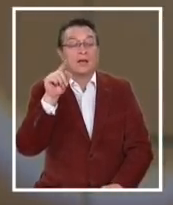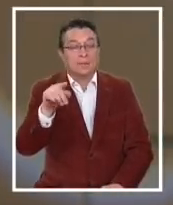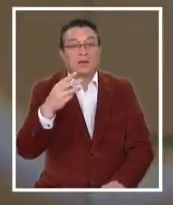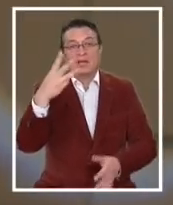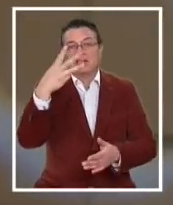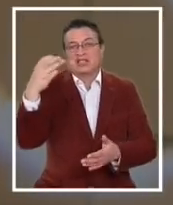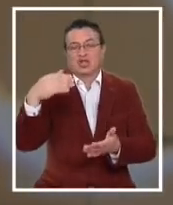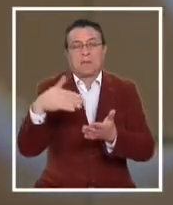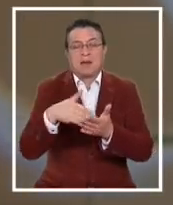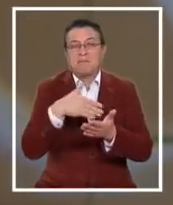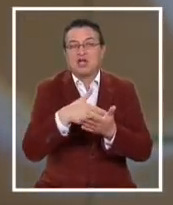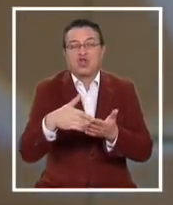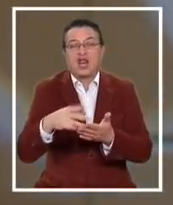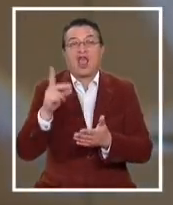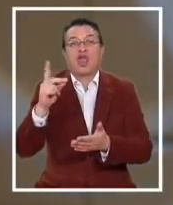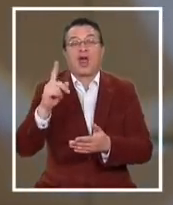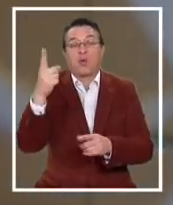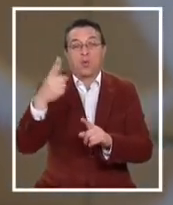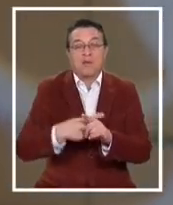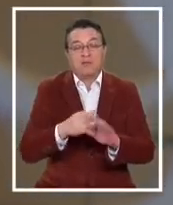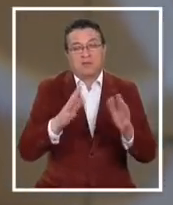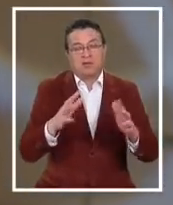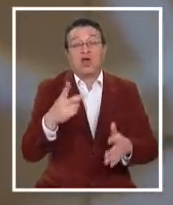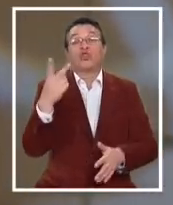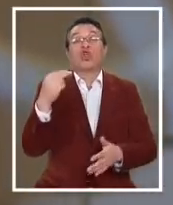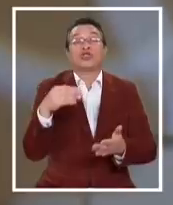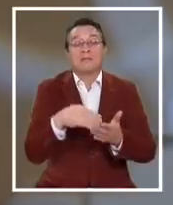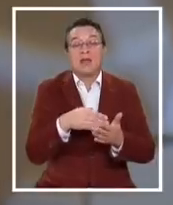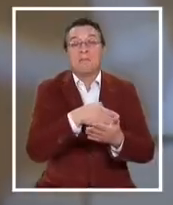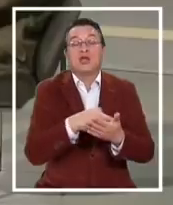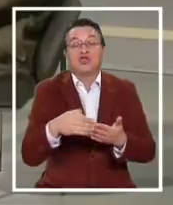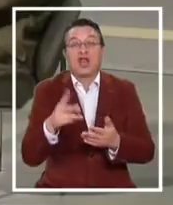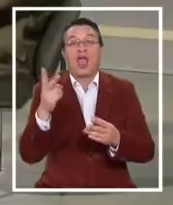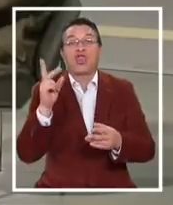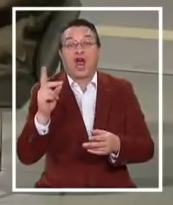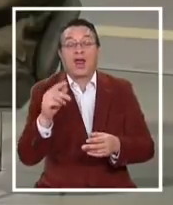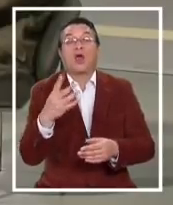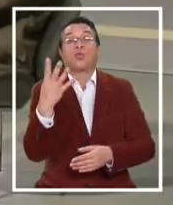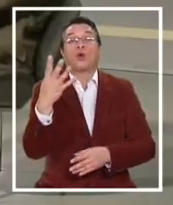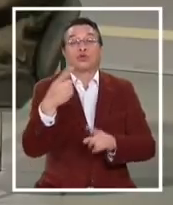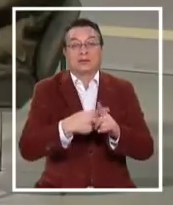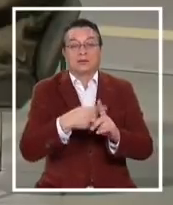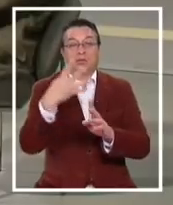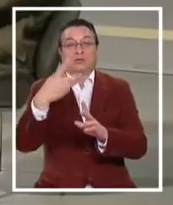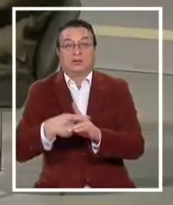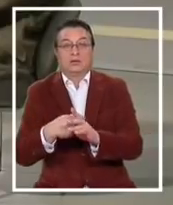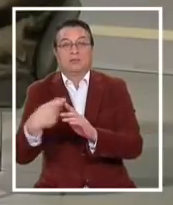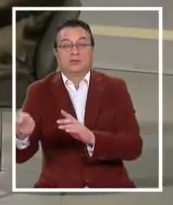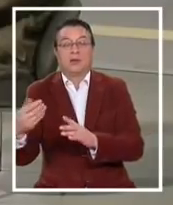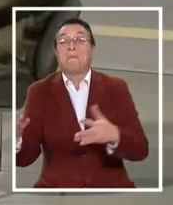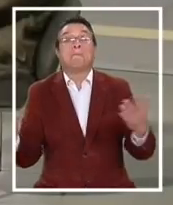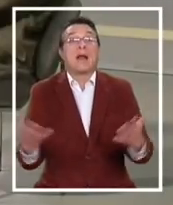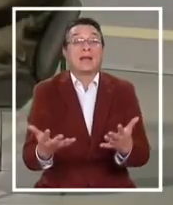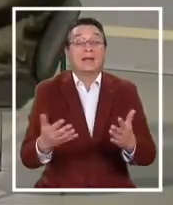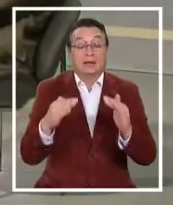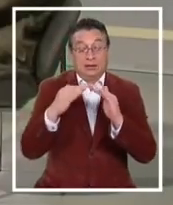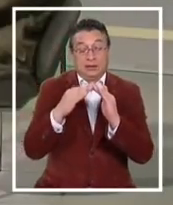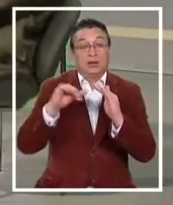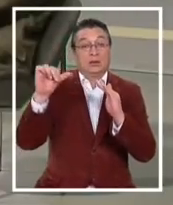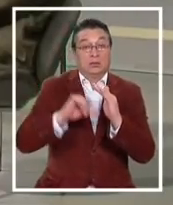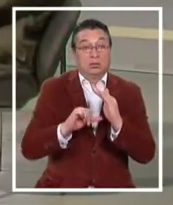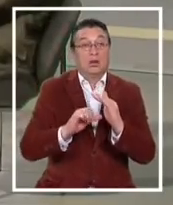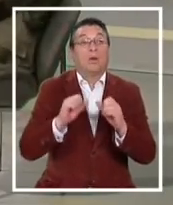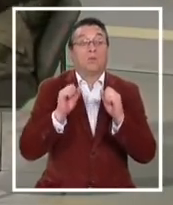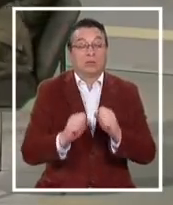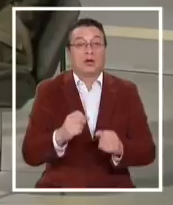300.000 millones de dólares mensuales, sería aproximadamente 12.000 millones de dólares cada 4 meses. para que justamente las cuarentenas puedan